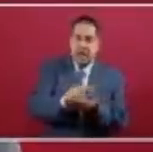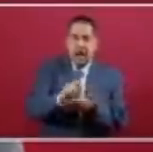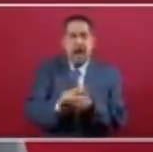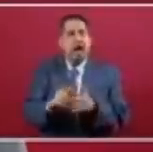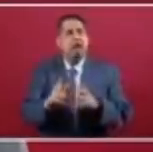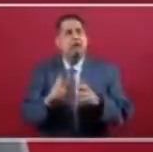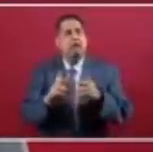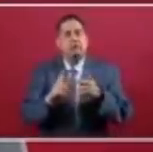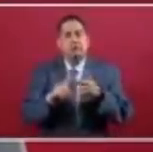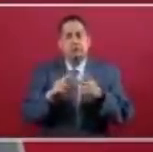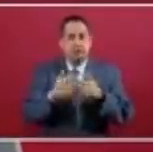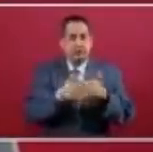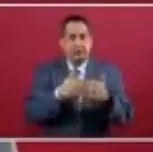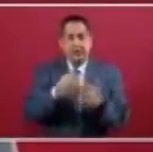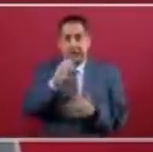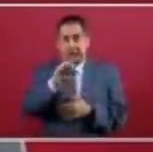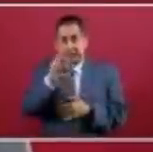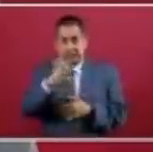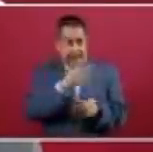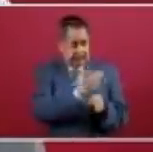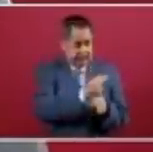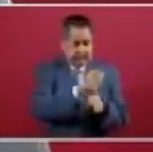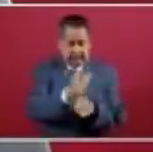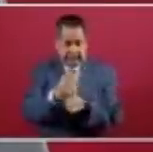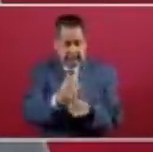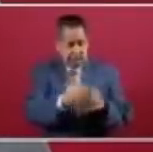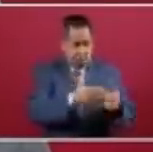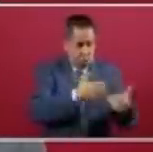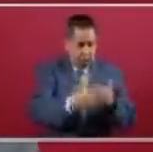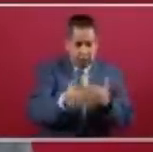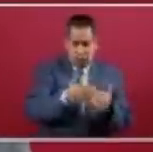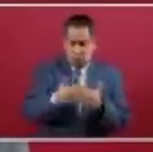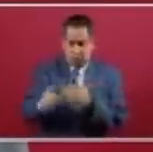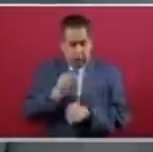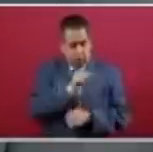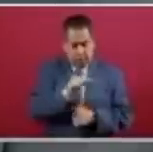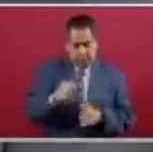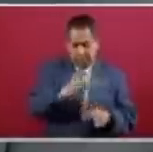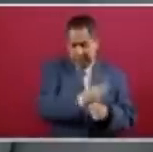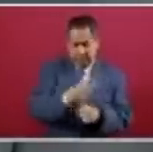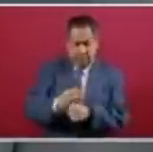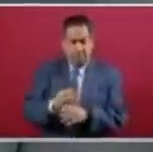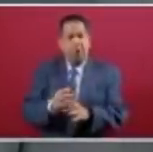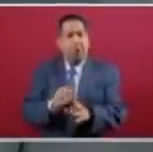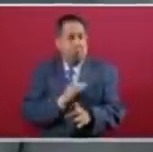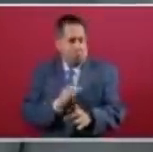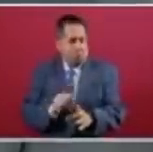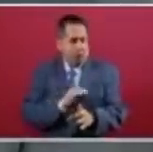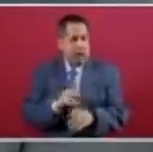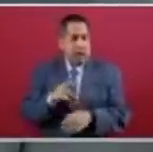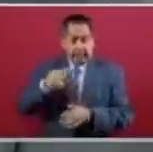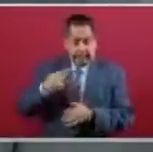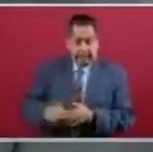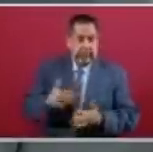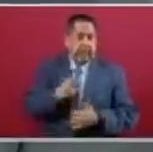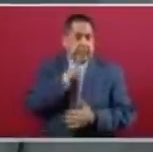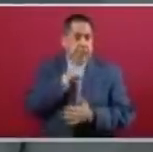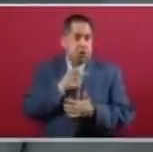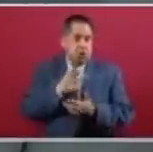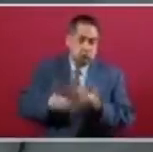se modernicen las 6 refinerías que tenemos y que tengamos producción de petróleo, que